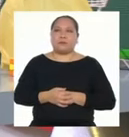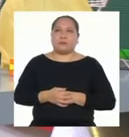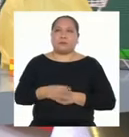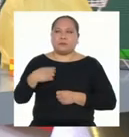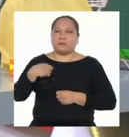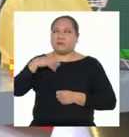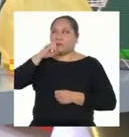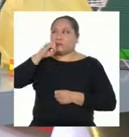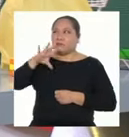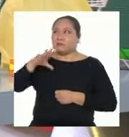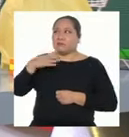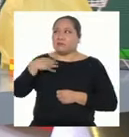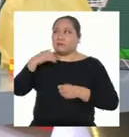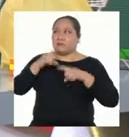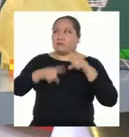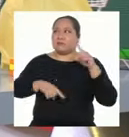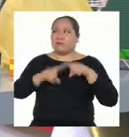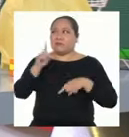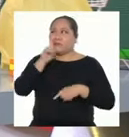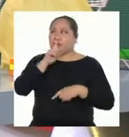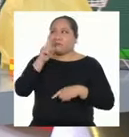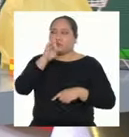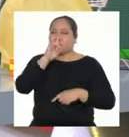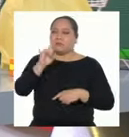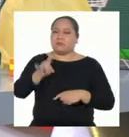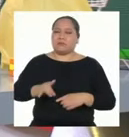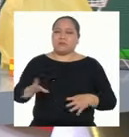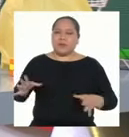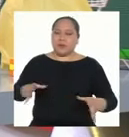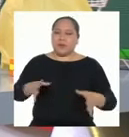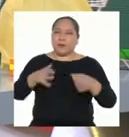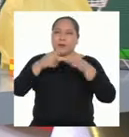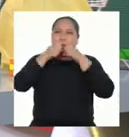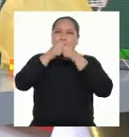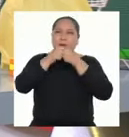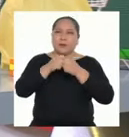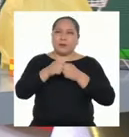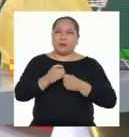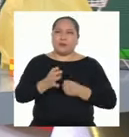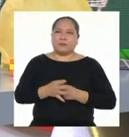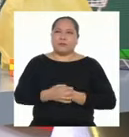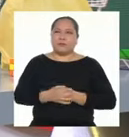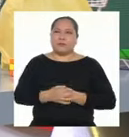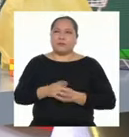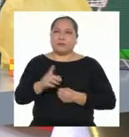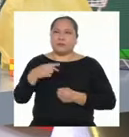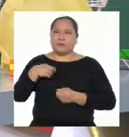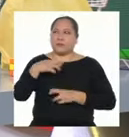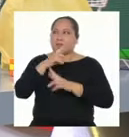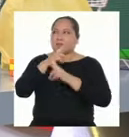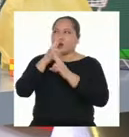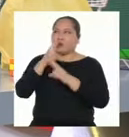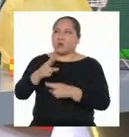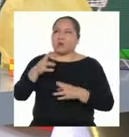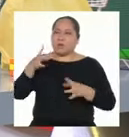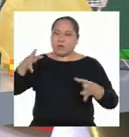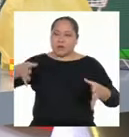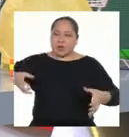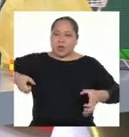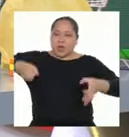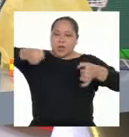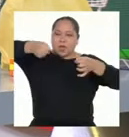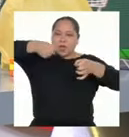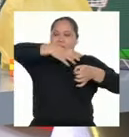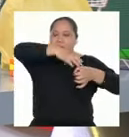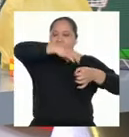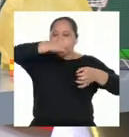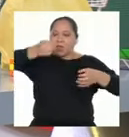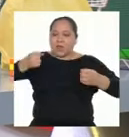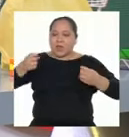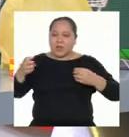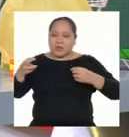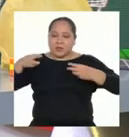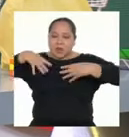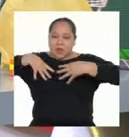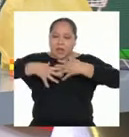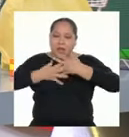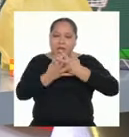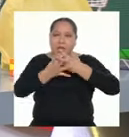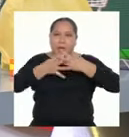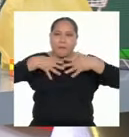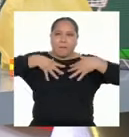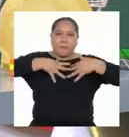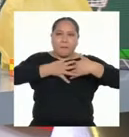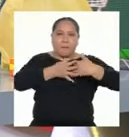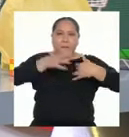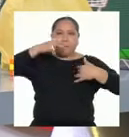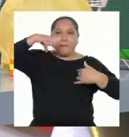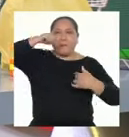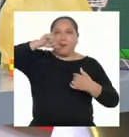Le voy a decir a mi primo que deje de usar bolsas de plástico. Más bien, le voy a regalar una canasta de paja o de otro material para que